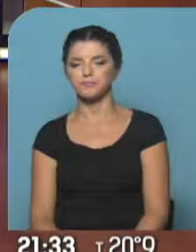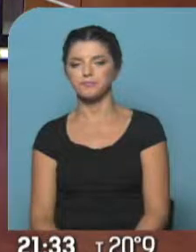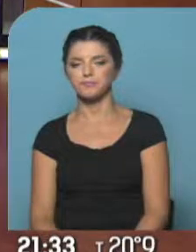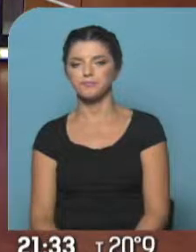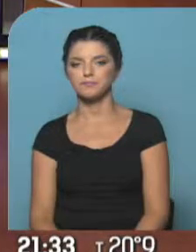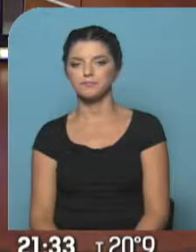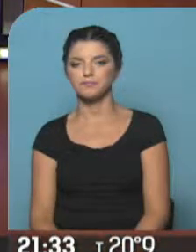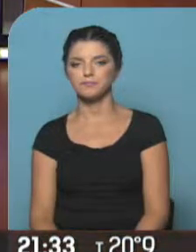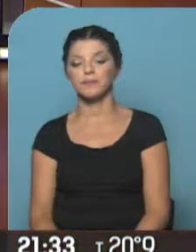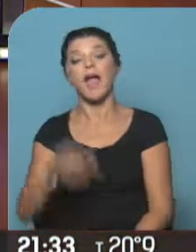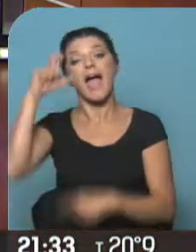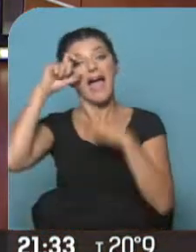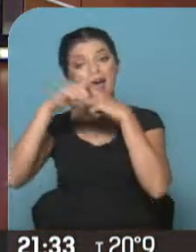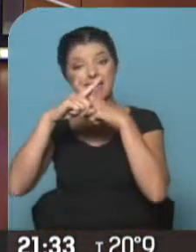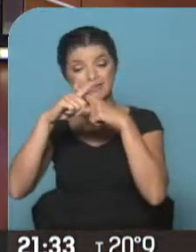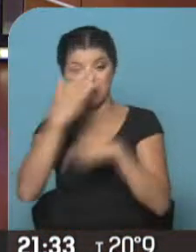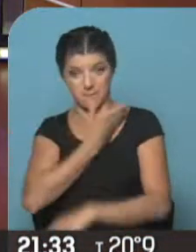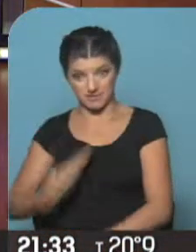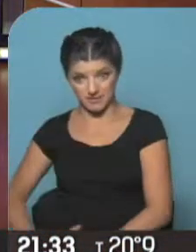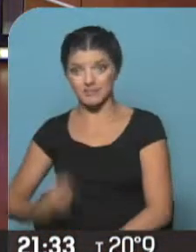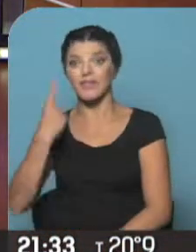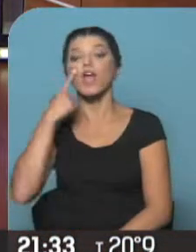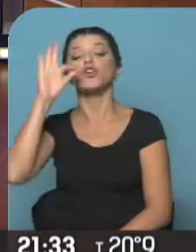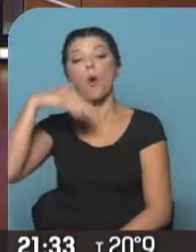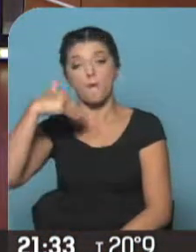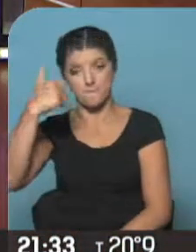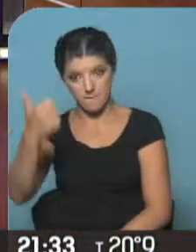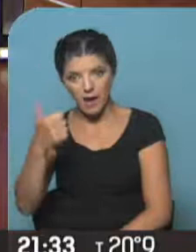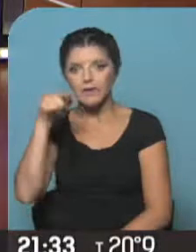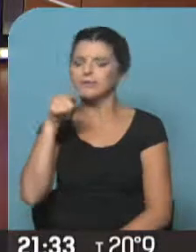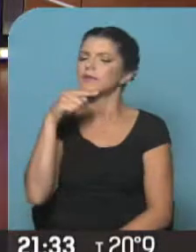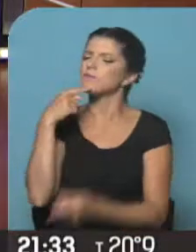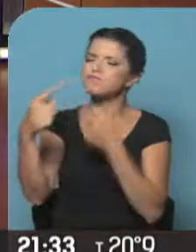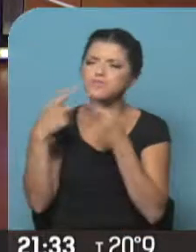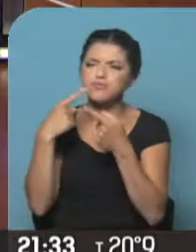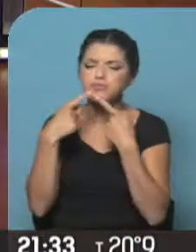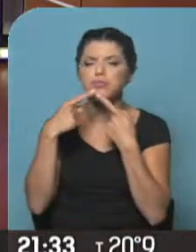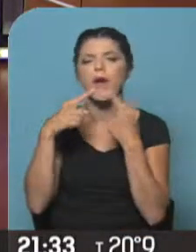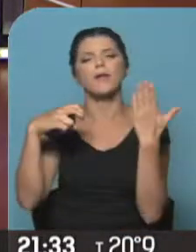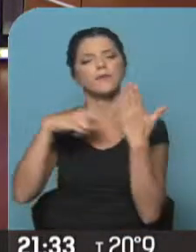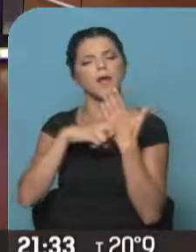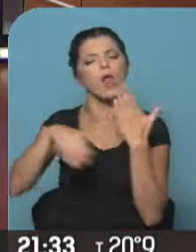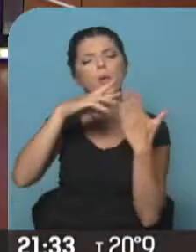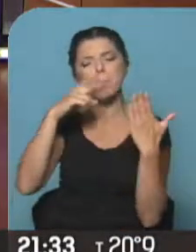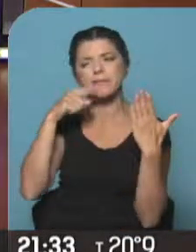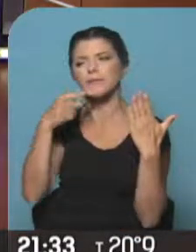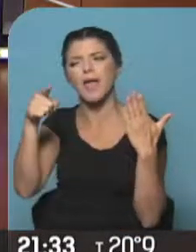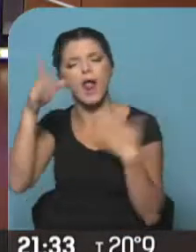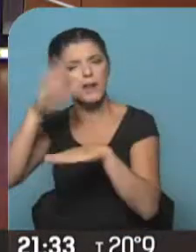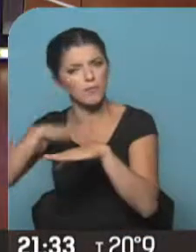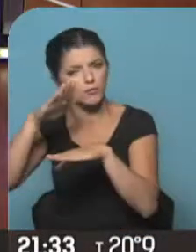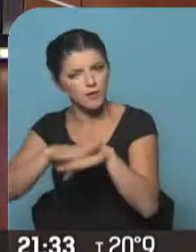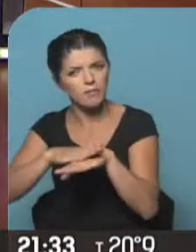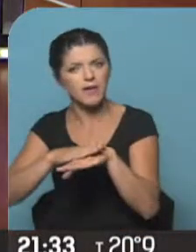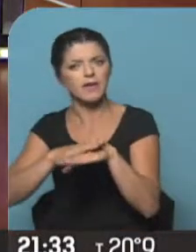El expresidente de IOMA, Antonio de la Escalella, fue indagado por el fiscal penal de La Plata, Álvaro Garganta, acusado de los delitos de fraude